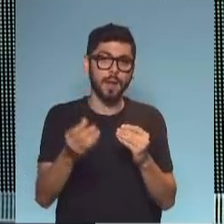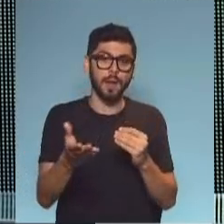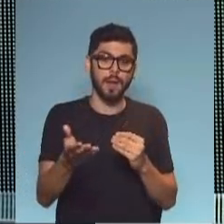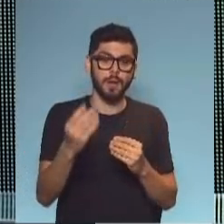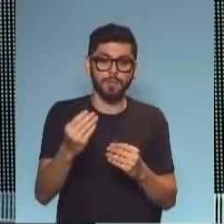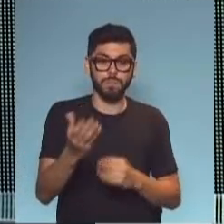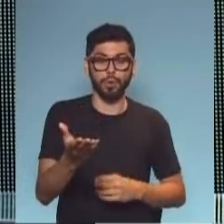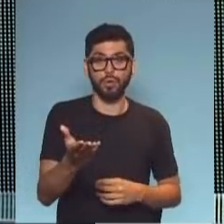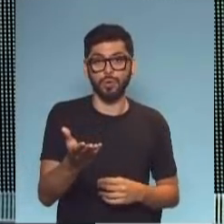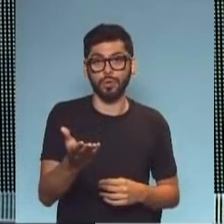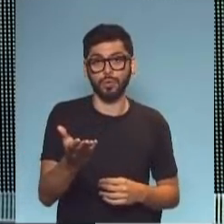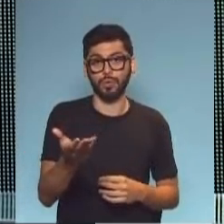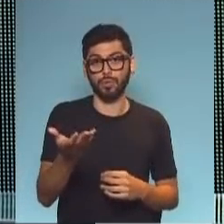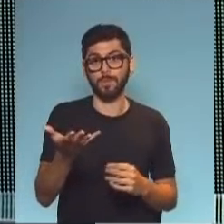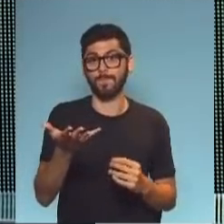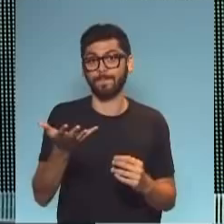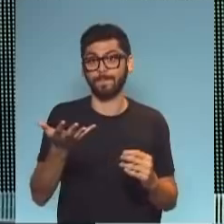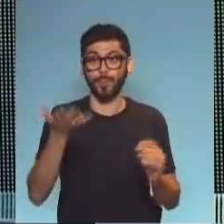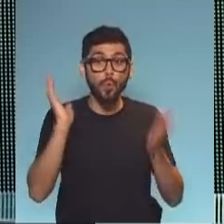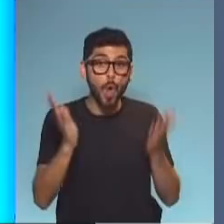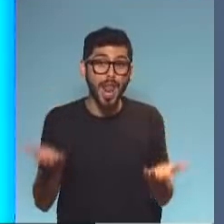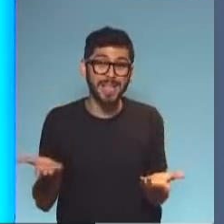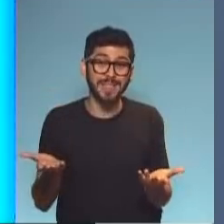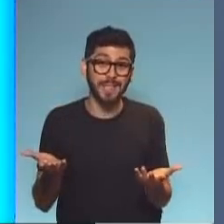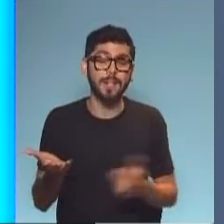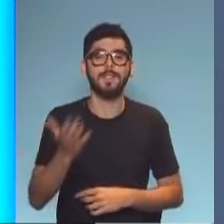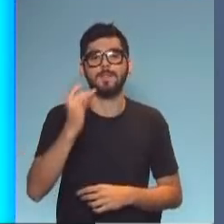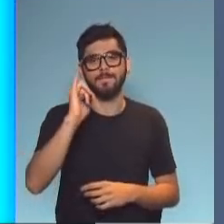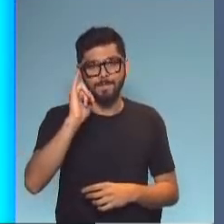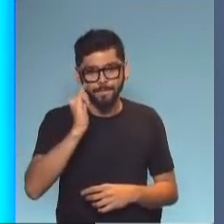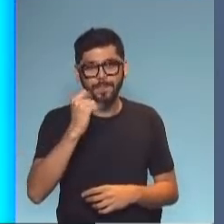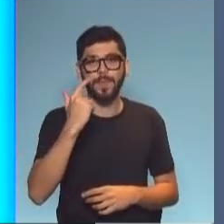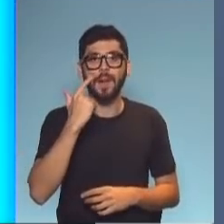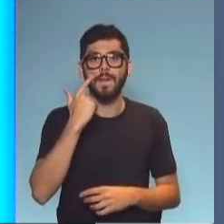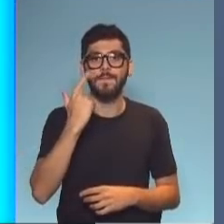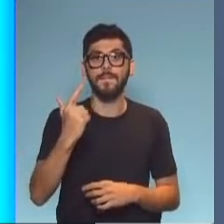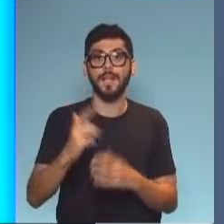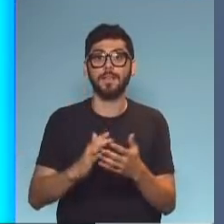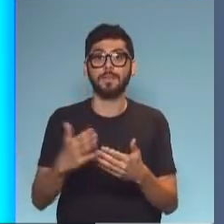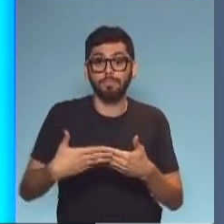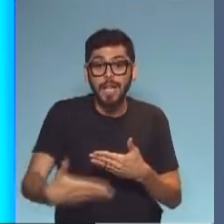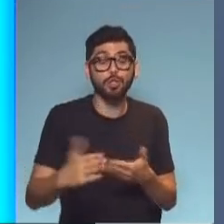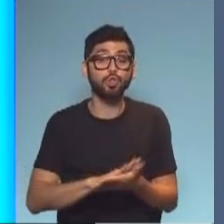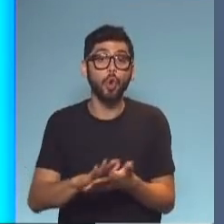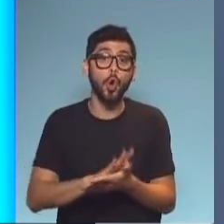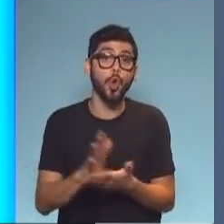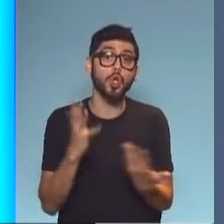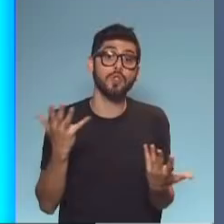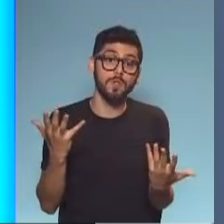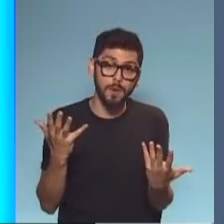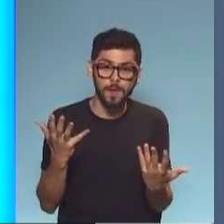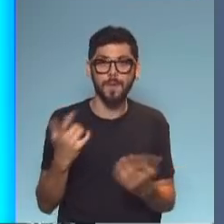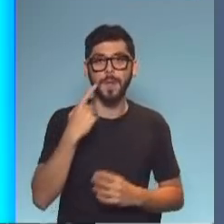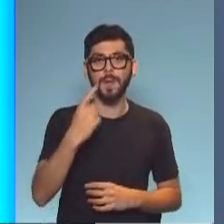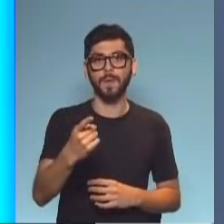por justamente la intensidad de la violencia que estamos viendo, ¿no? Sí, ¿qué posibilidad de resolución, al menos en lo inmediato, tenemos de este conflicto? Bueno,